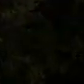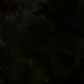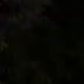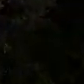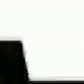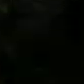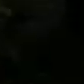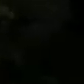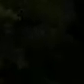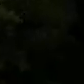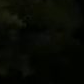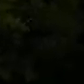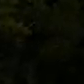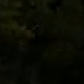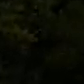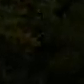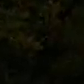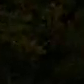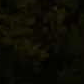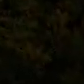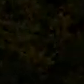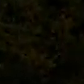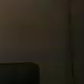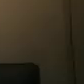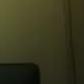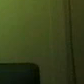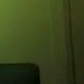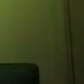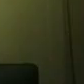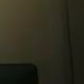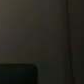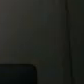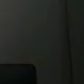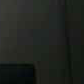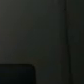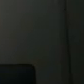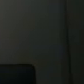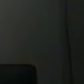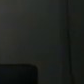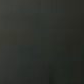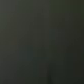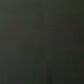Hoy, la búsqueda terminó. Encuentran el